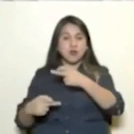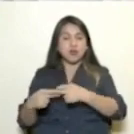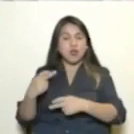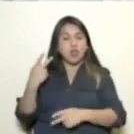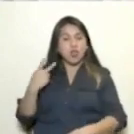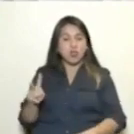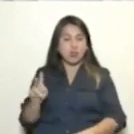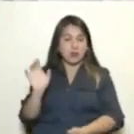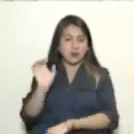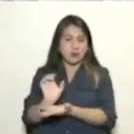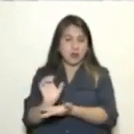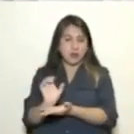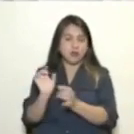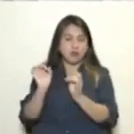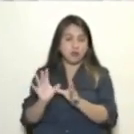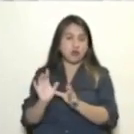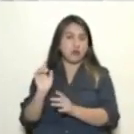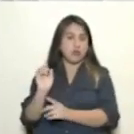Estado.